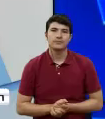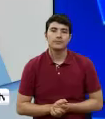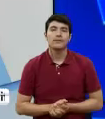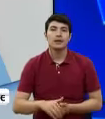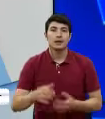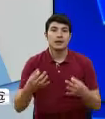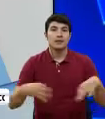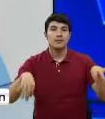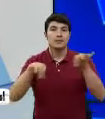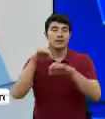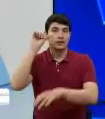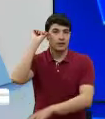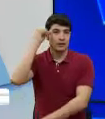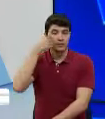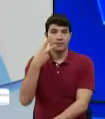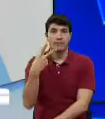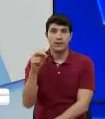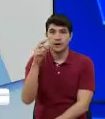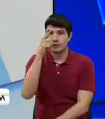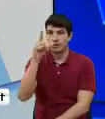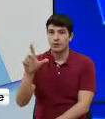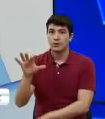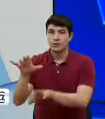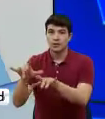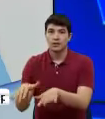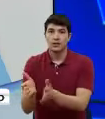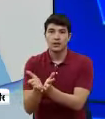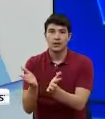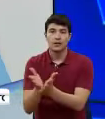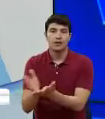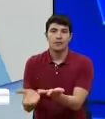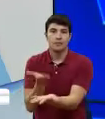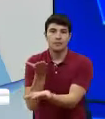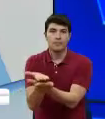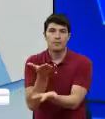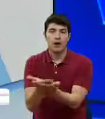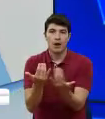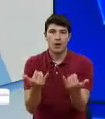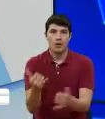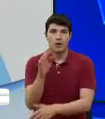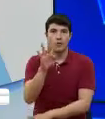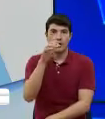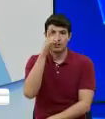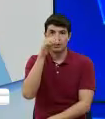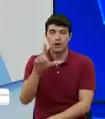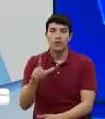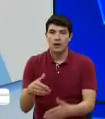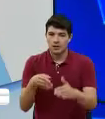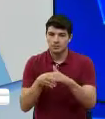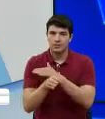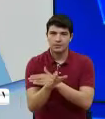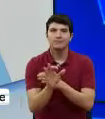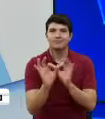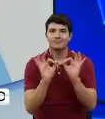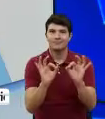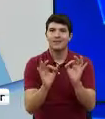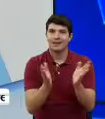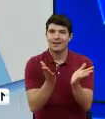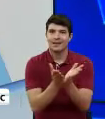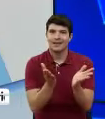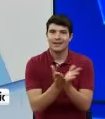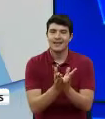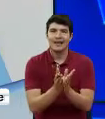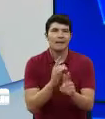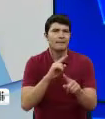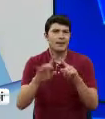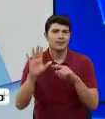Pues bien, es importante recordar que el 20 de junio las Secretarías de Educación propusieron que fuera hoy, 4 de julio, el ingreso nuevamente a las clases, pero